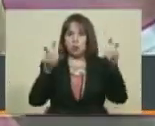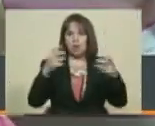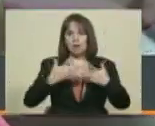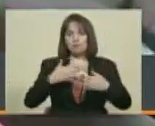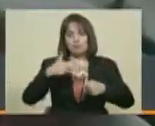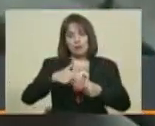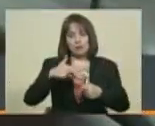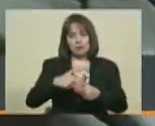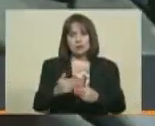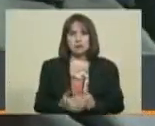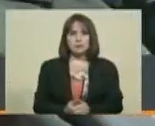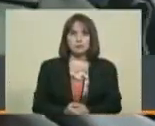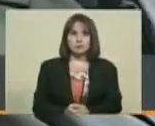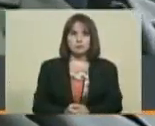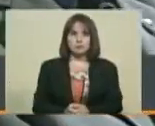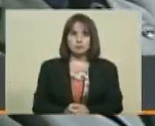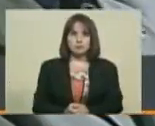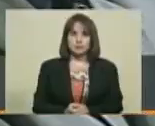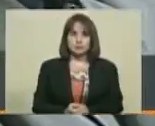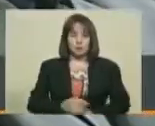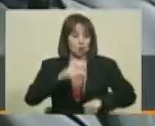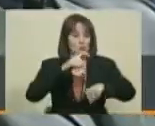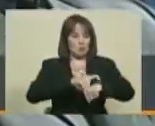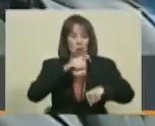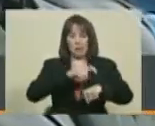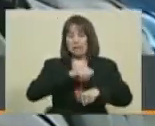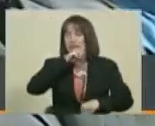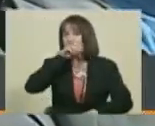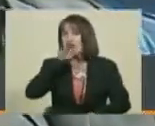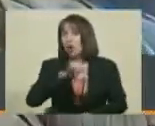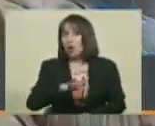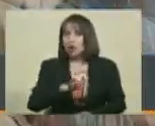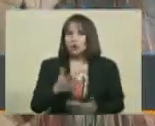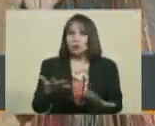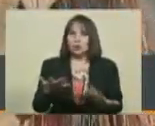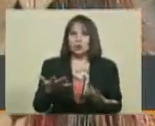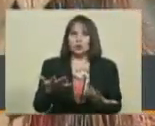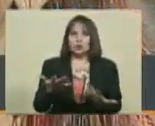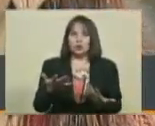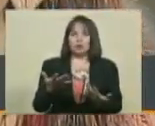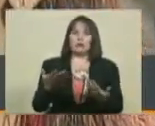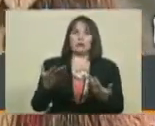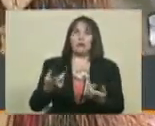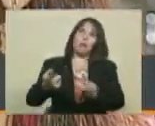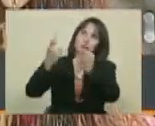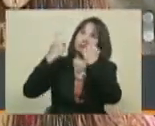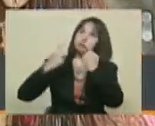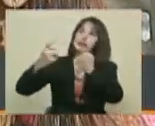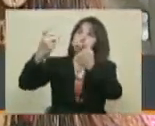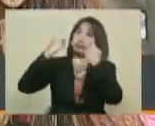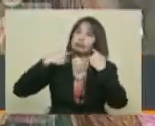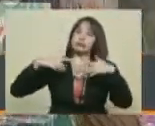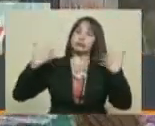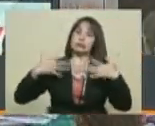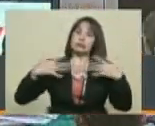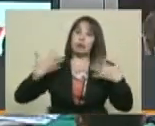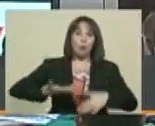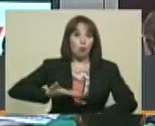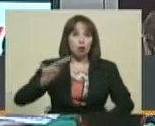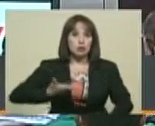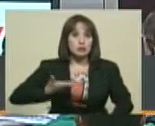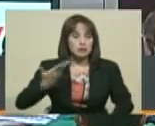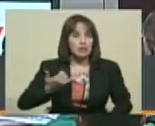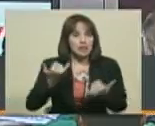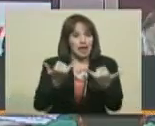PDVSA. Fue un momento épico que nos dejó grandes enseñanzas, que yo llamo a